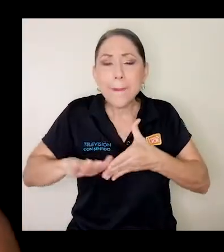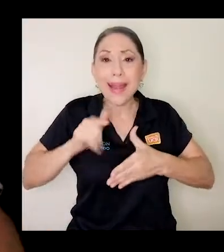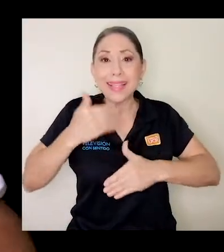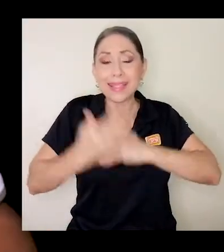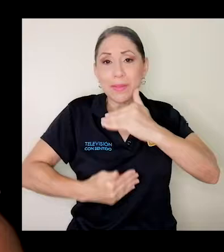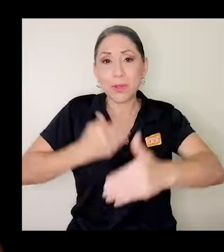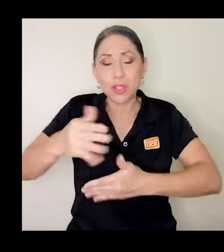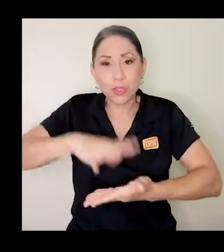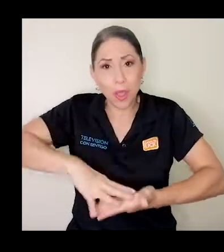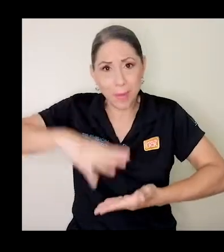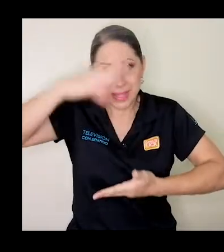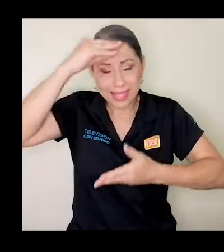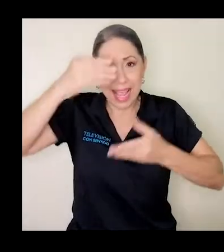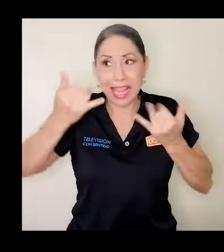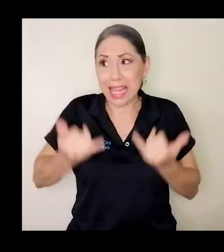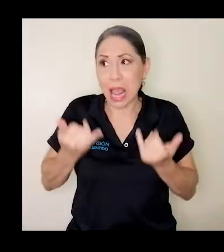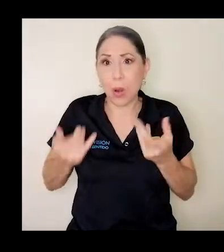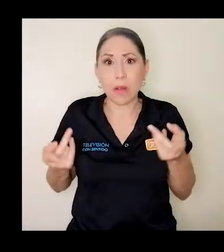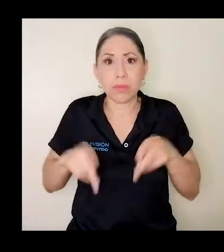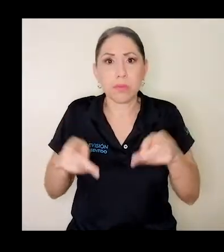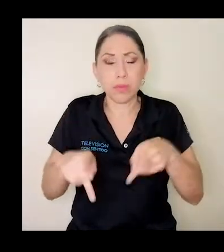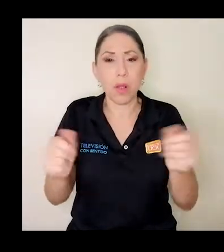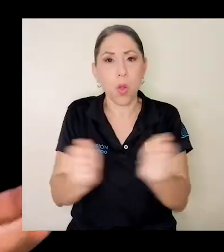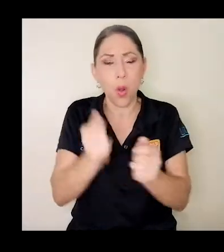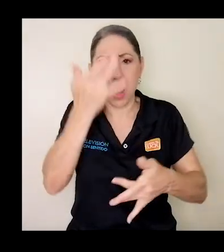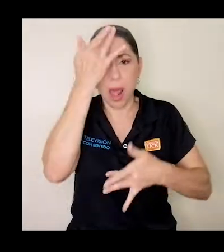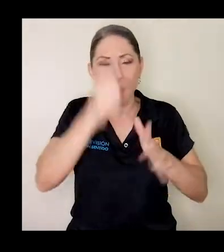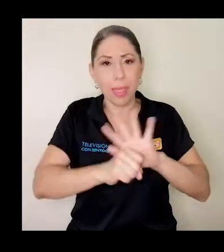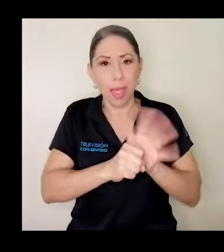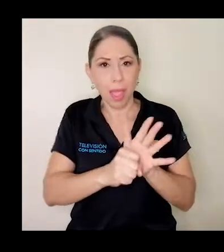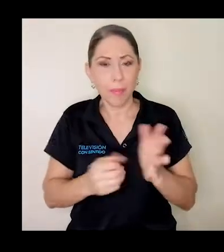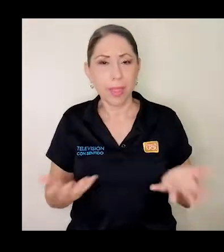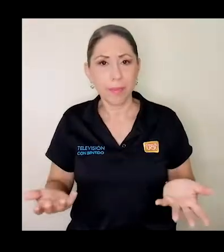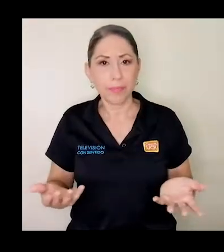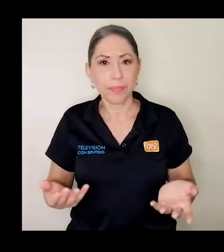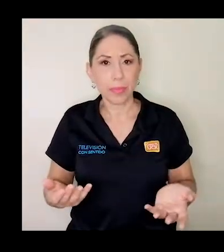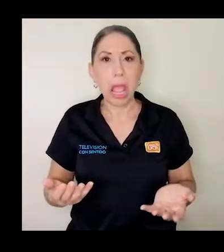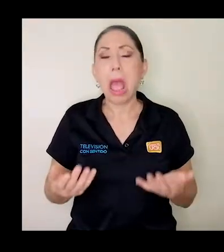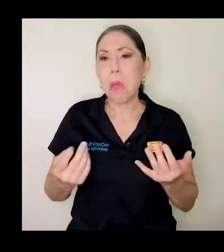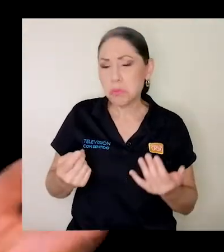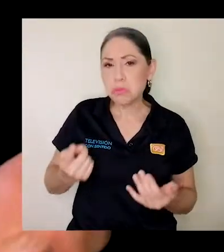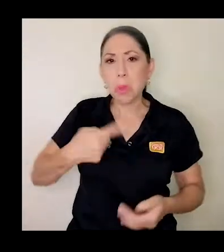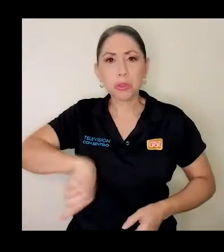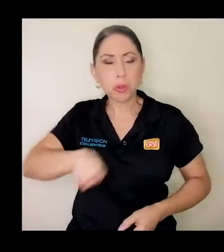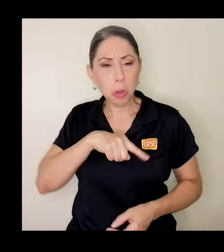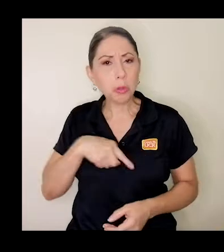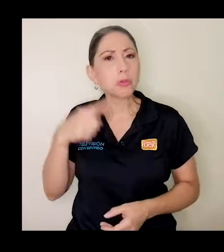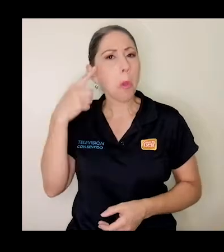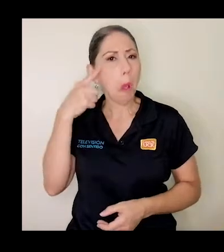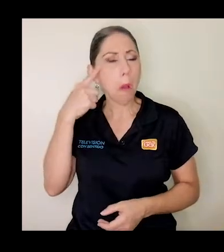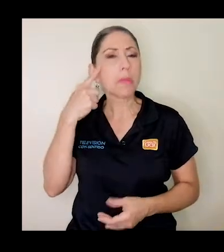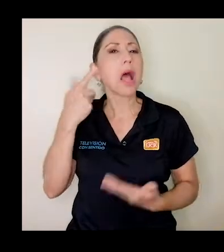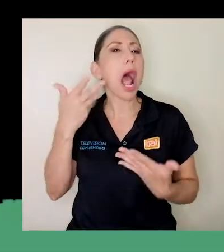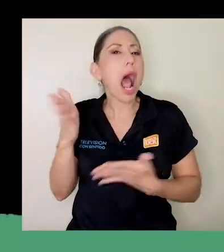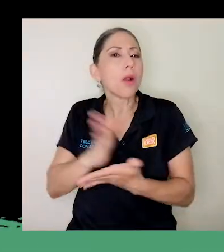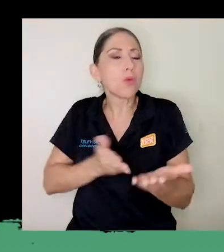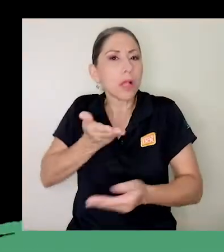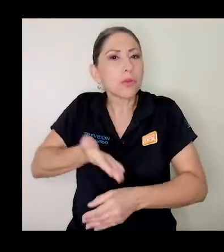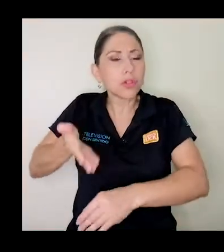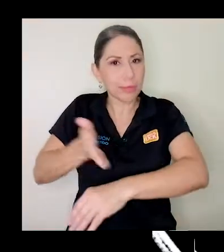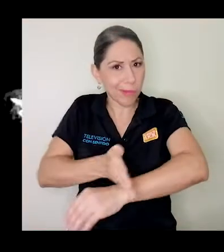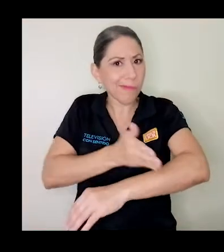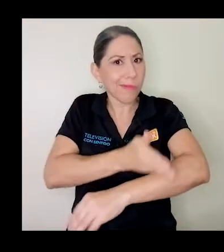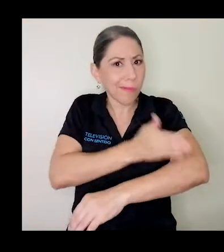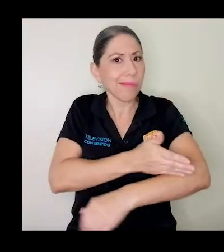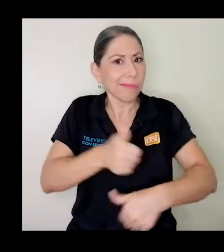este proceso de aprendizaje que la pandemia ha generado. Entonces nos parece que se ha mejorado en algunas cosas,